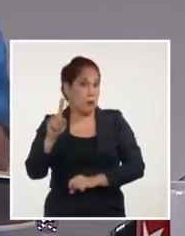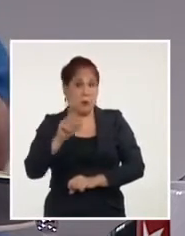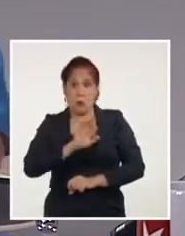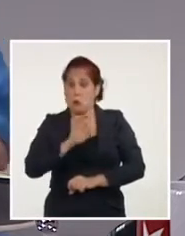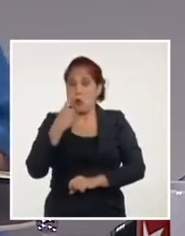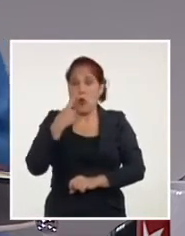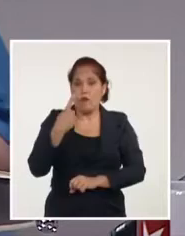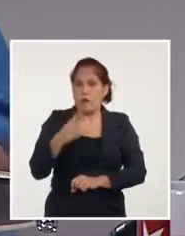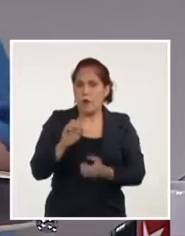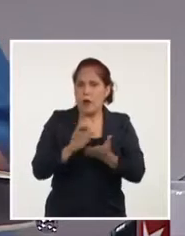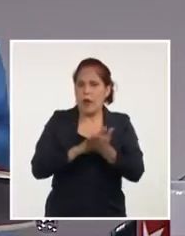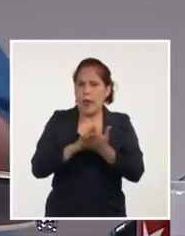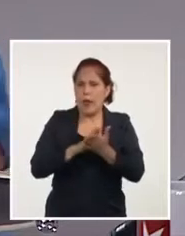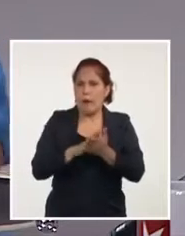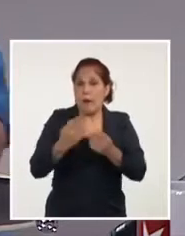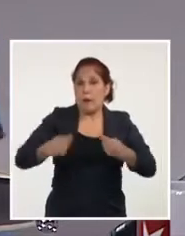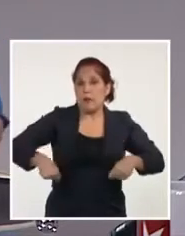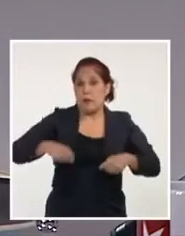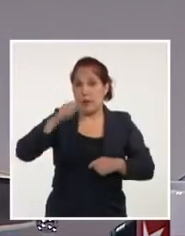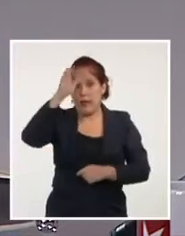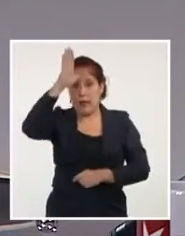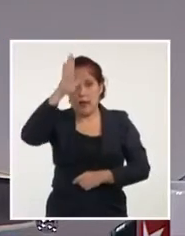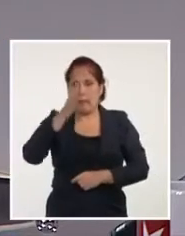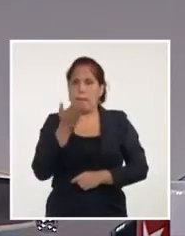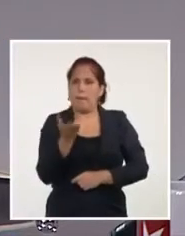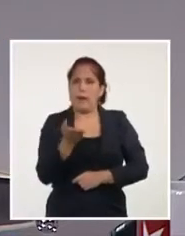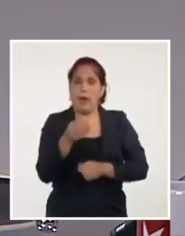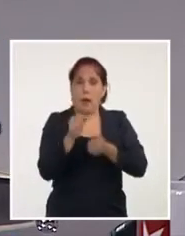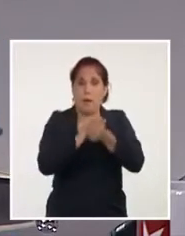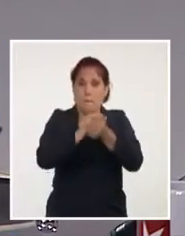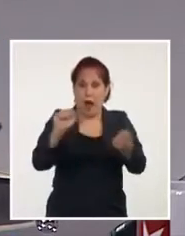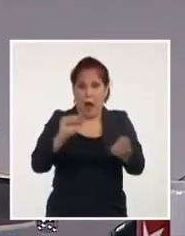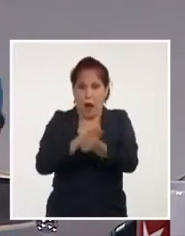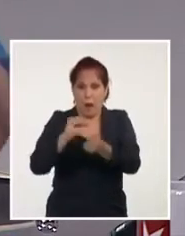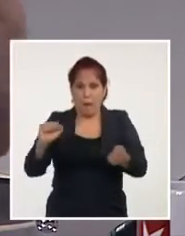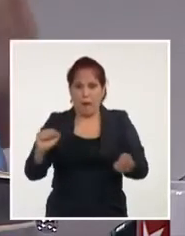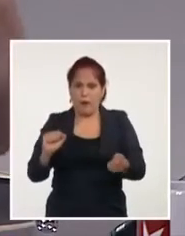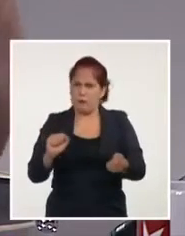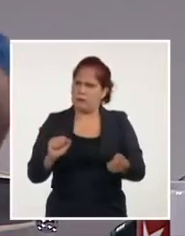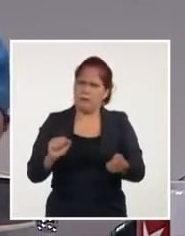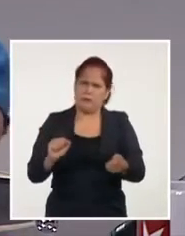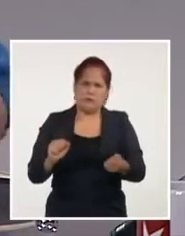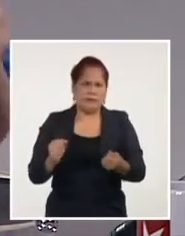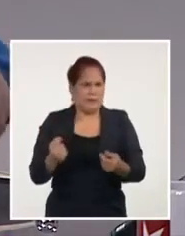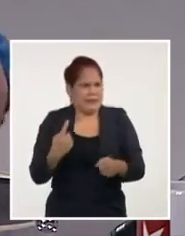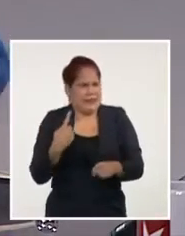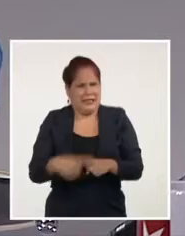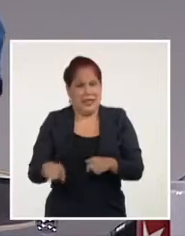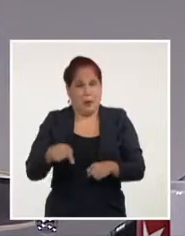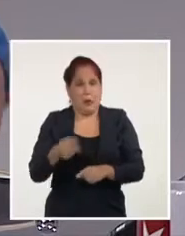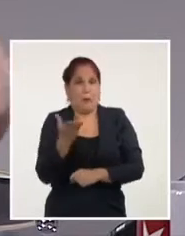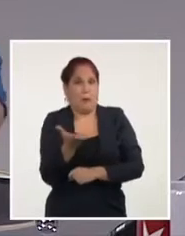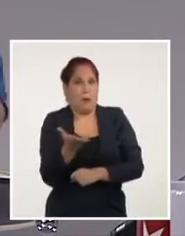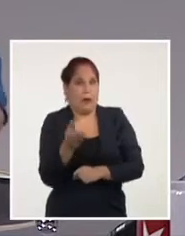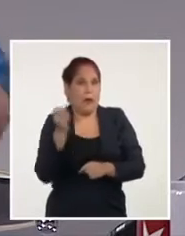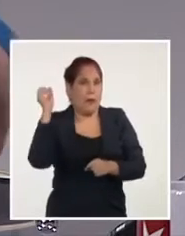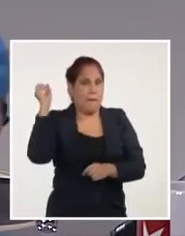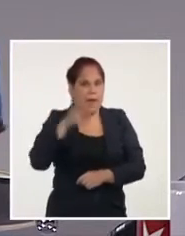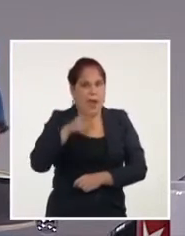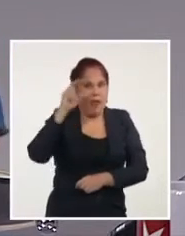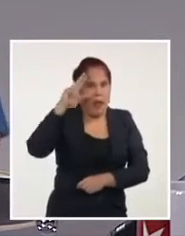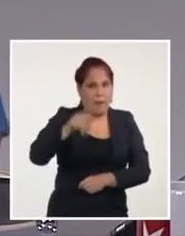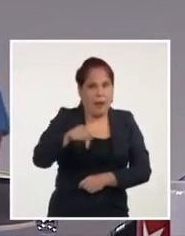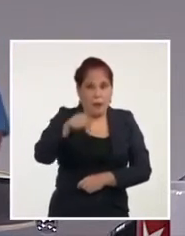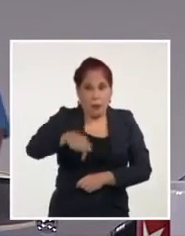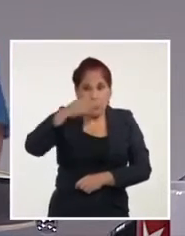los emigrados iraquíes pidiendo que bombardearan a su país. O sea, pedir que con todas sus letras